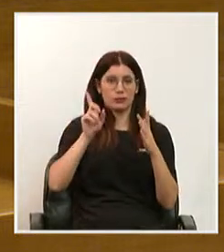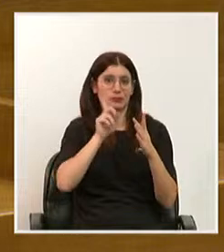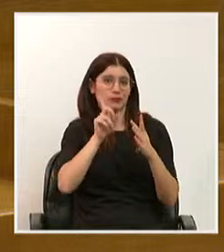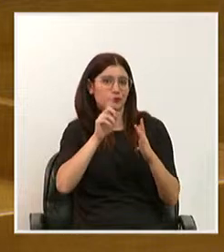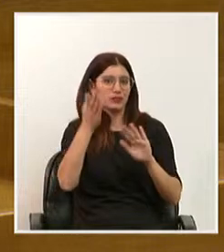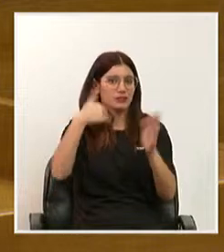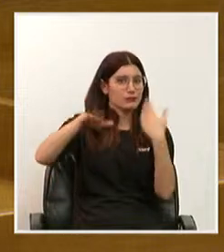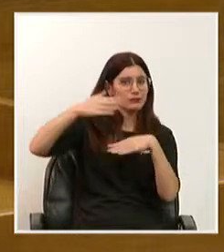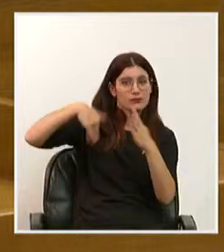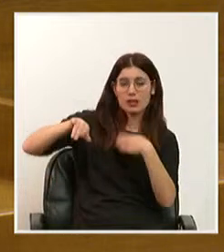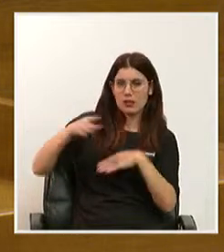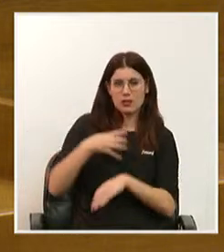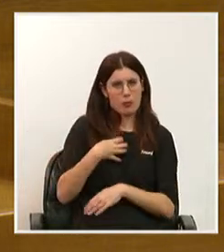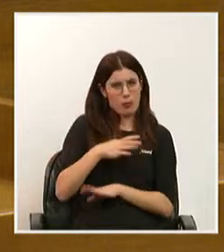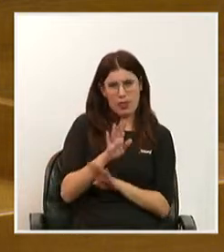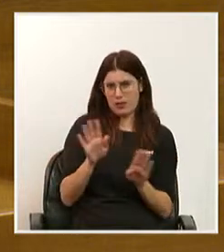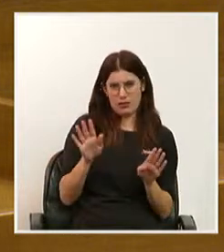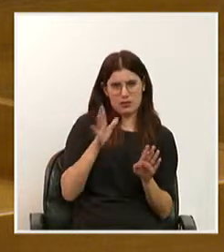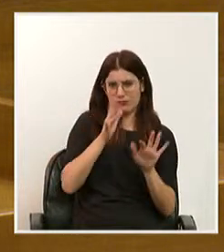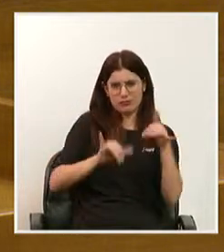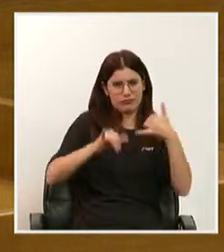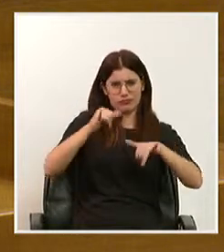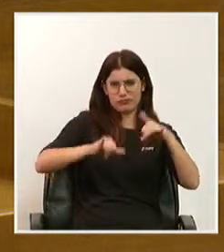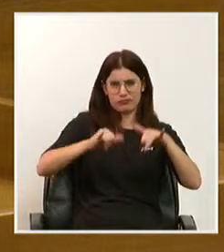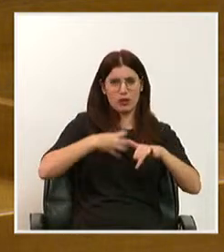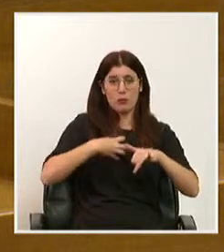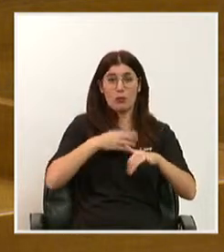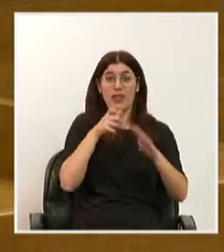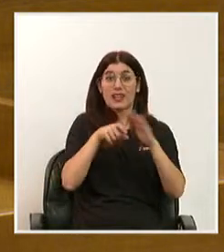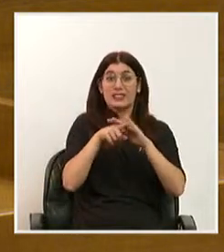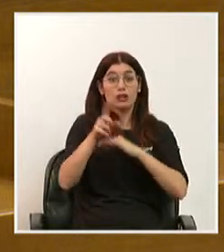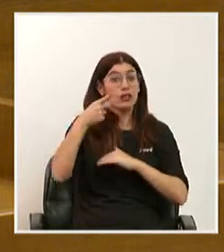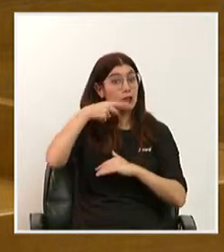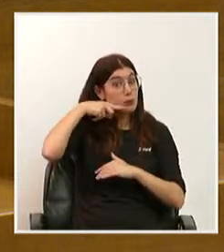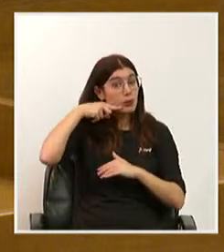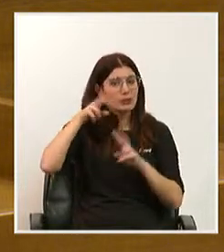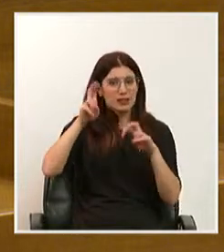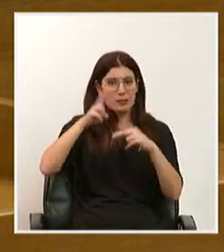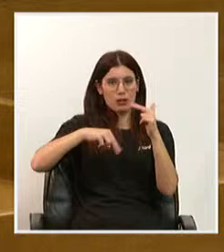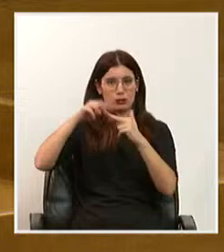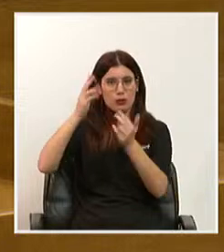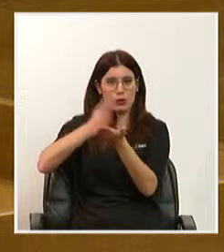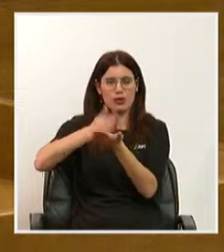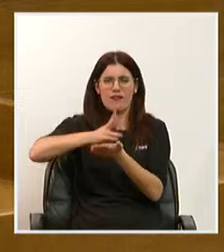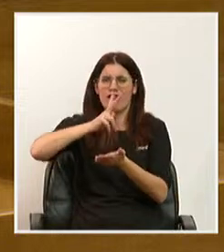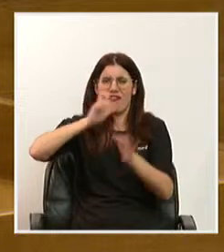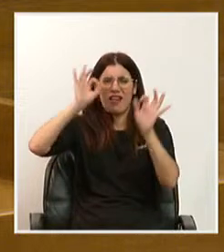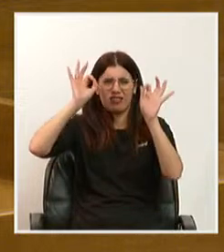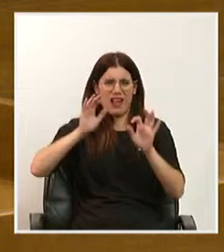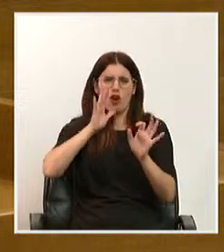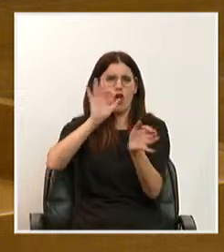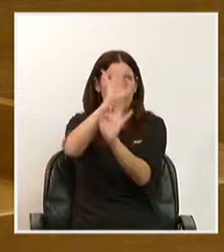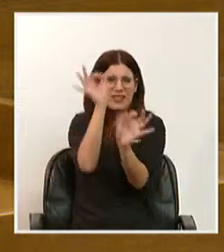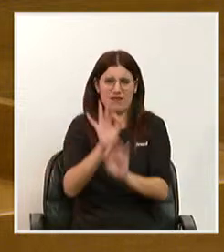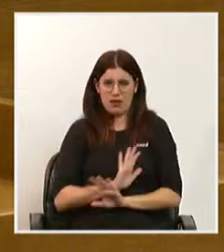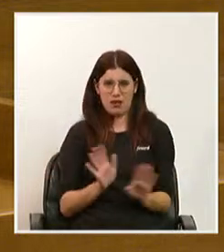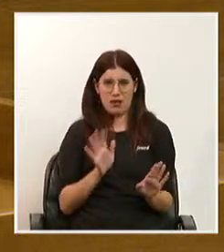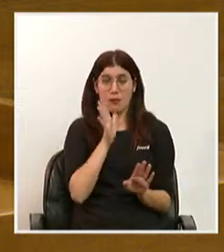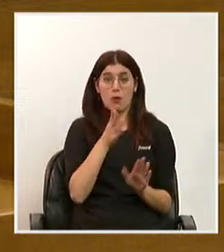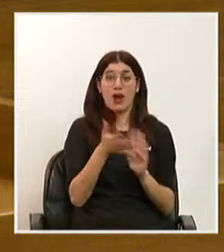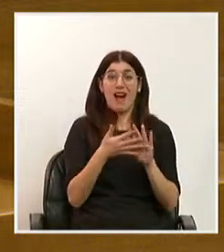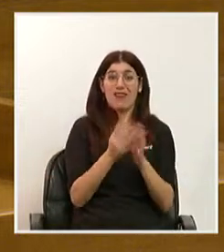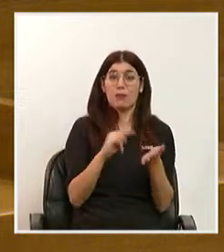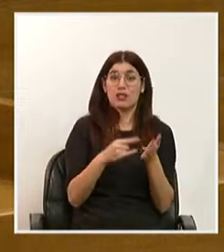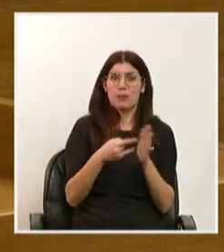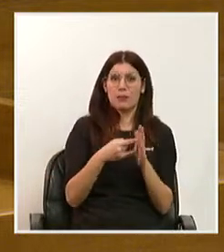excursiones que ustedes se están dedicando a hacer la gestión de compromiso en construcciones escolares fue terrible Porque además hablamos del plan edificant pero